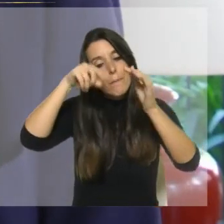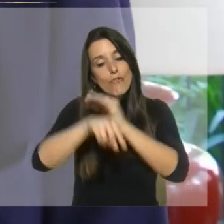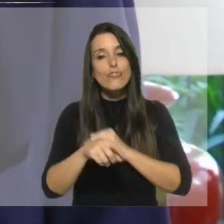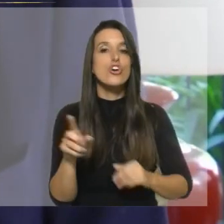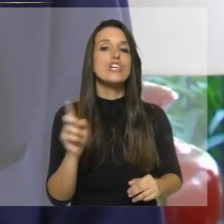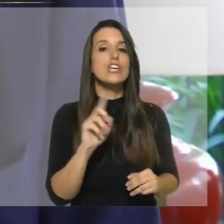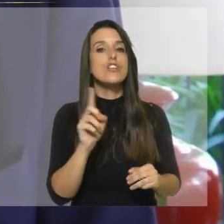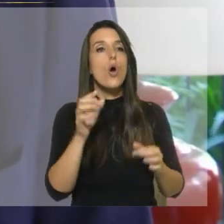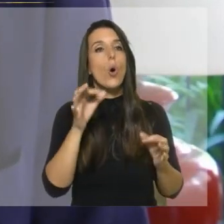este un tironeo político